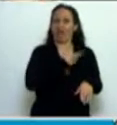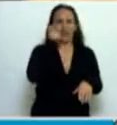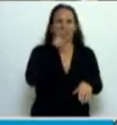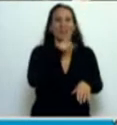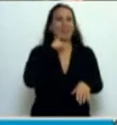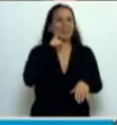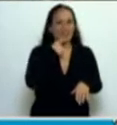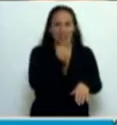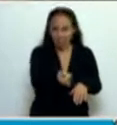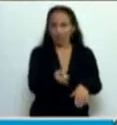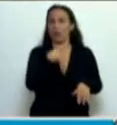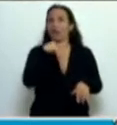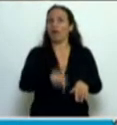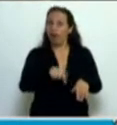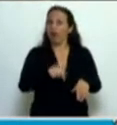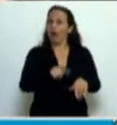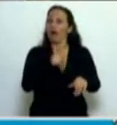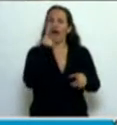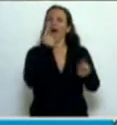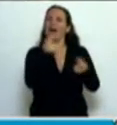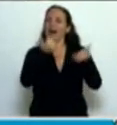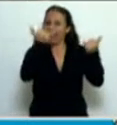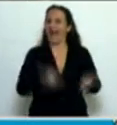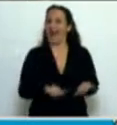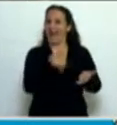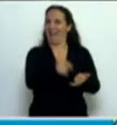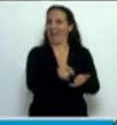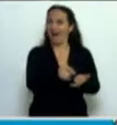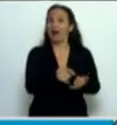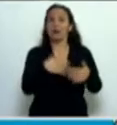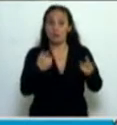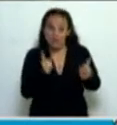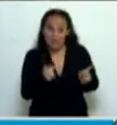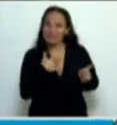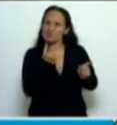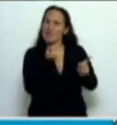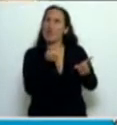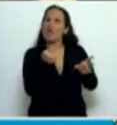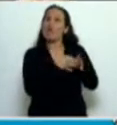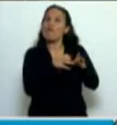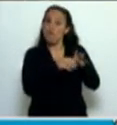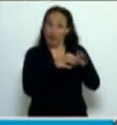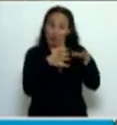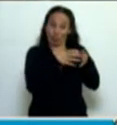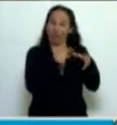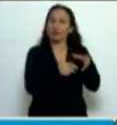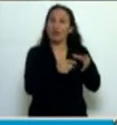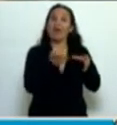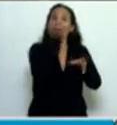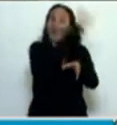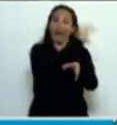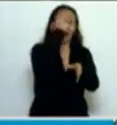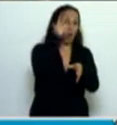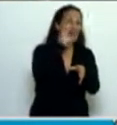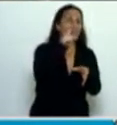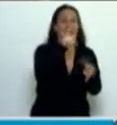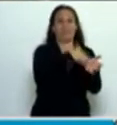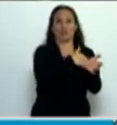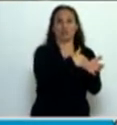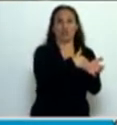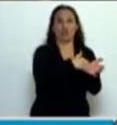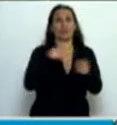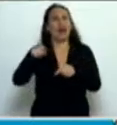vez la mayor rentabilidad deviene de que el Estado está informado de lo que sucede en esas empresas. Y una de las consecuencias la dijo recién